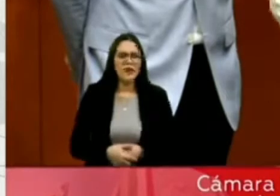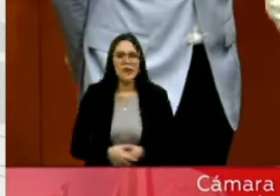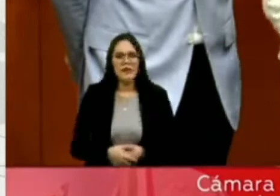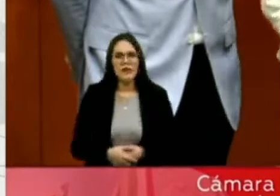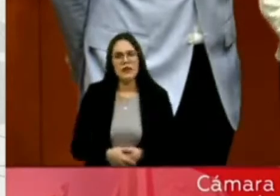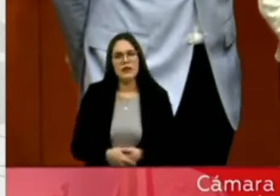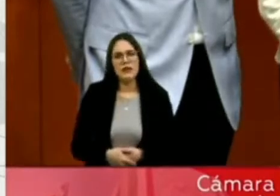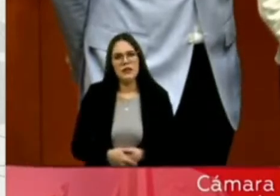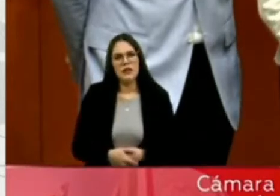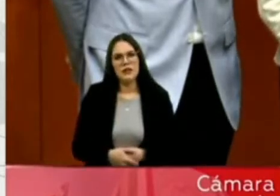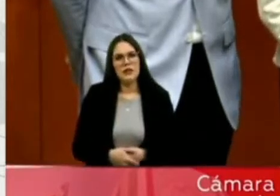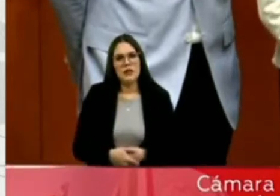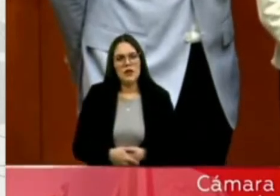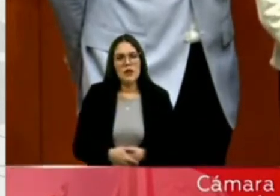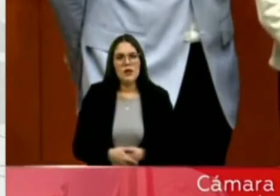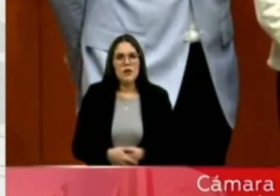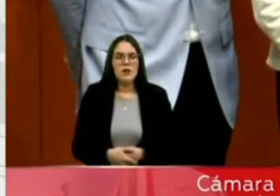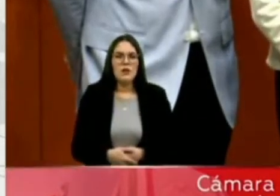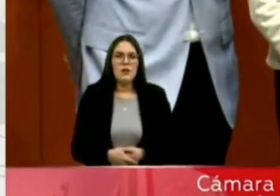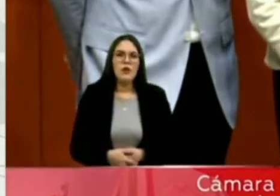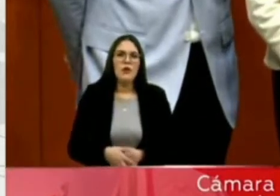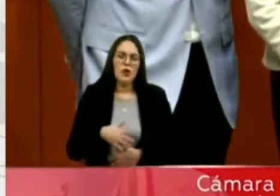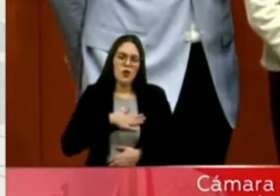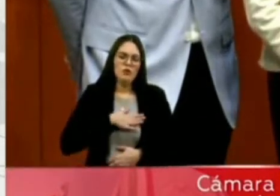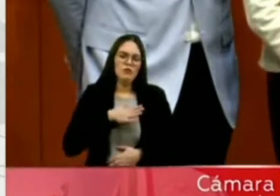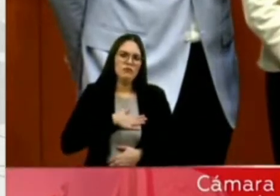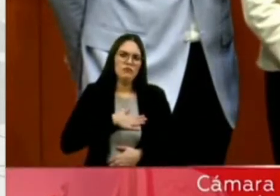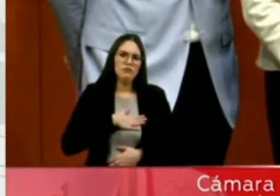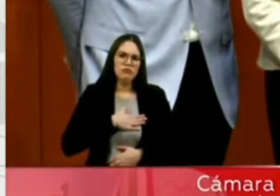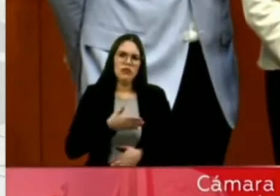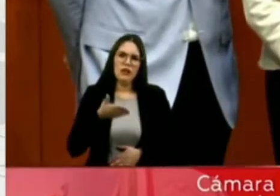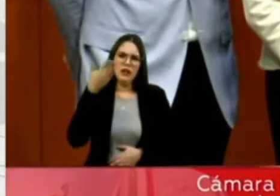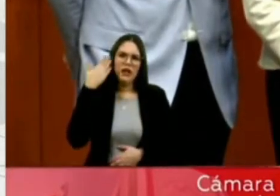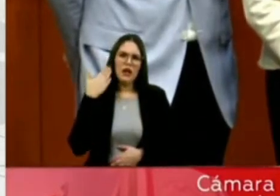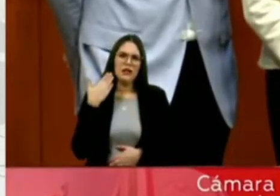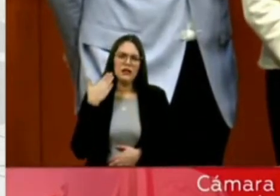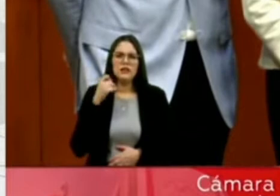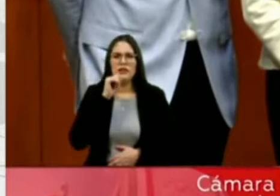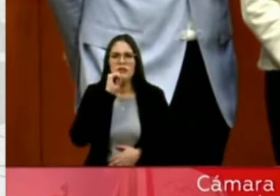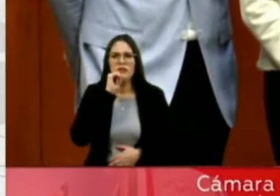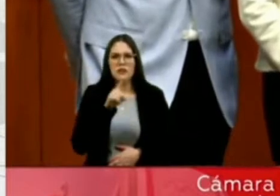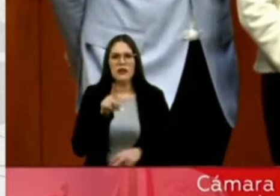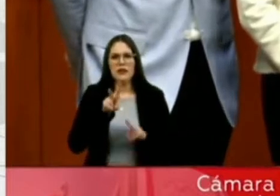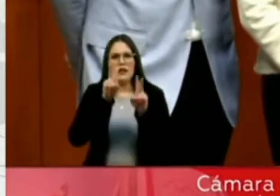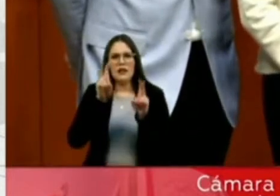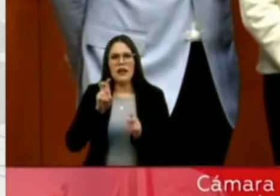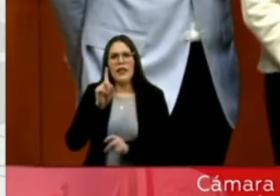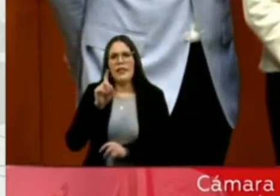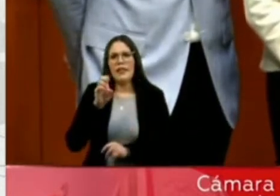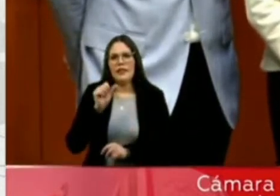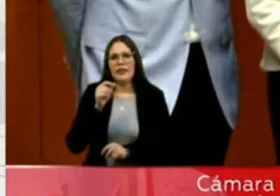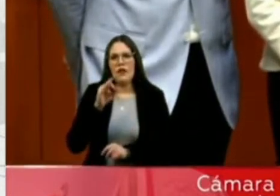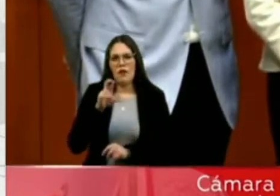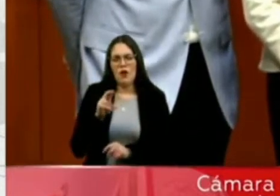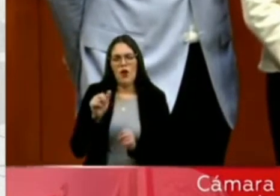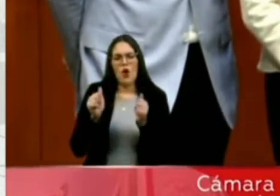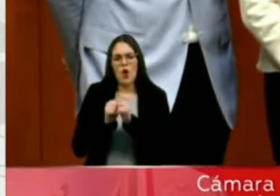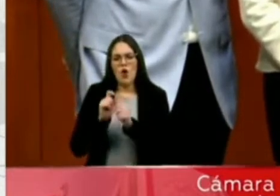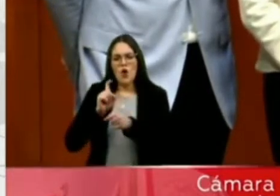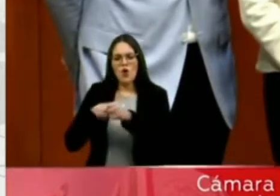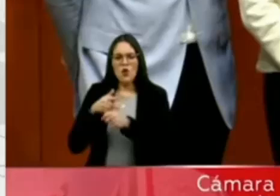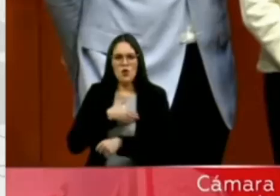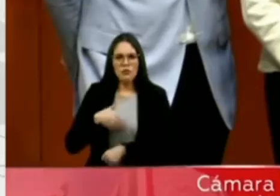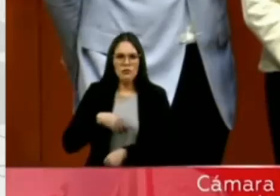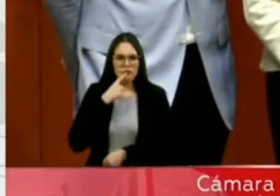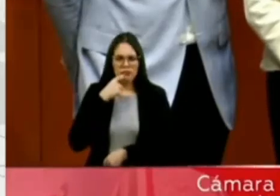mismo acompañé al hoy presidente López Obrador en el proceso de desafuero, porque era una injusticia y no